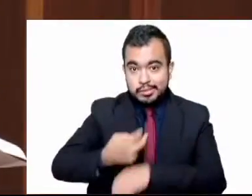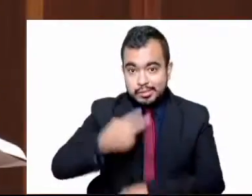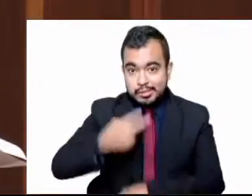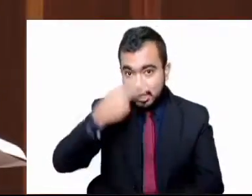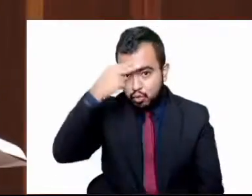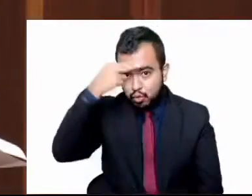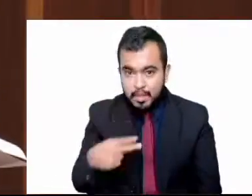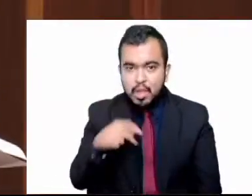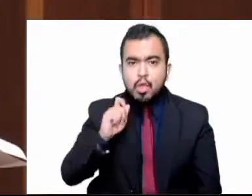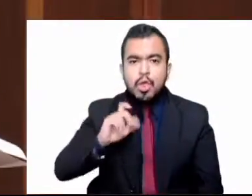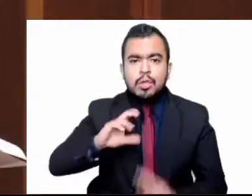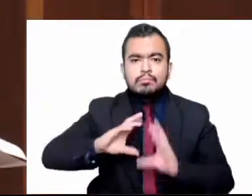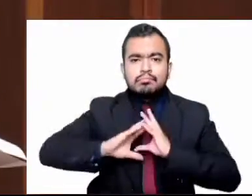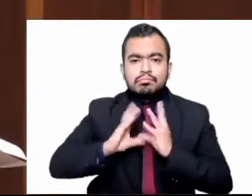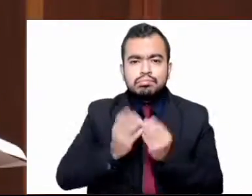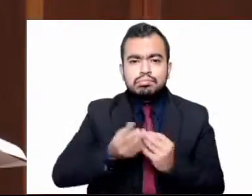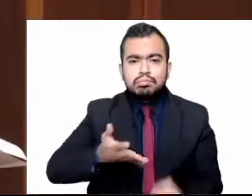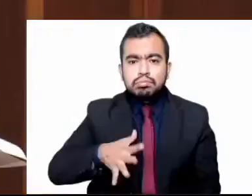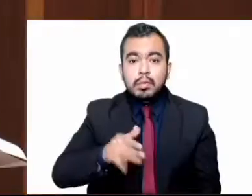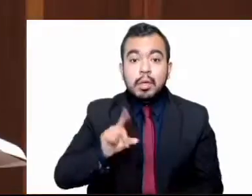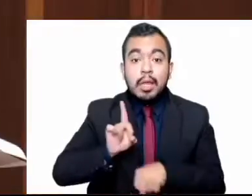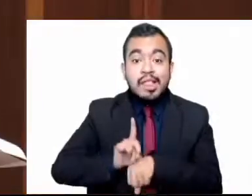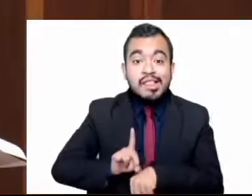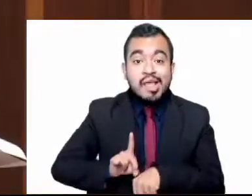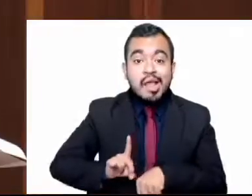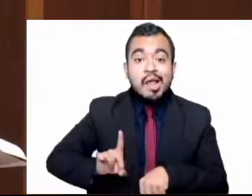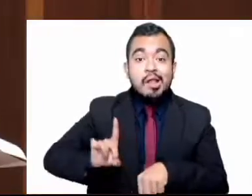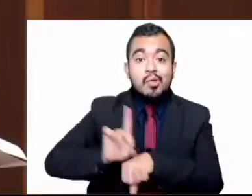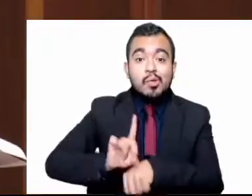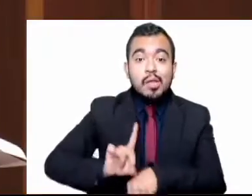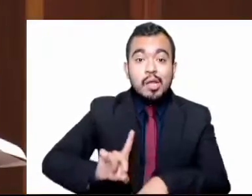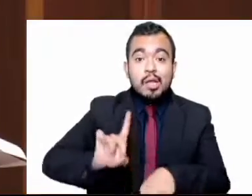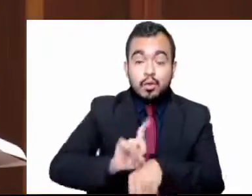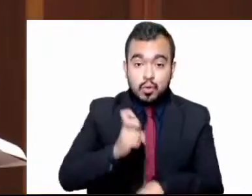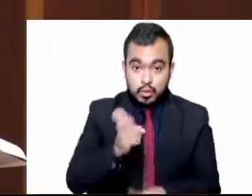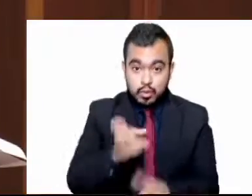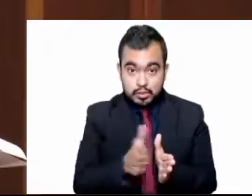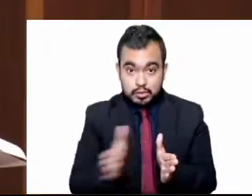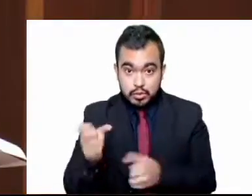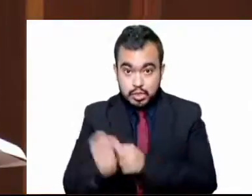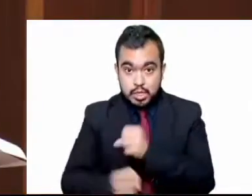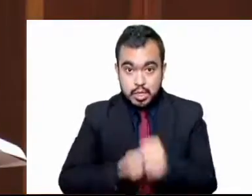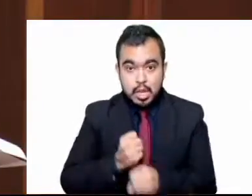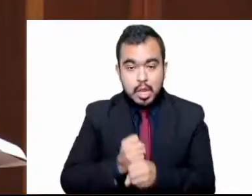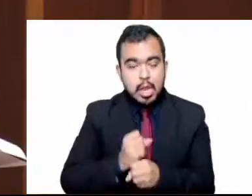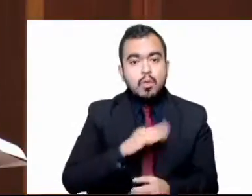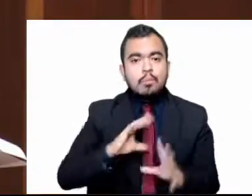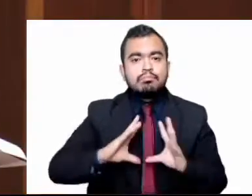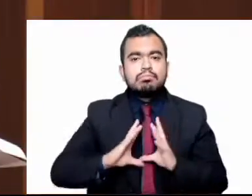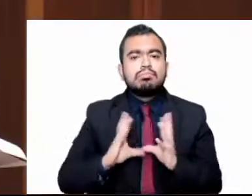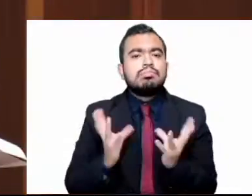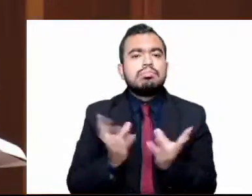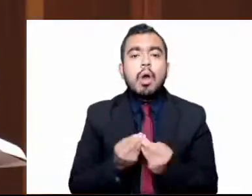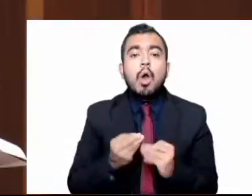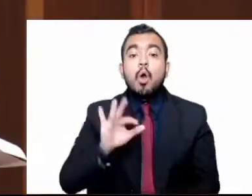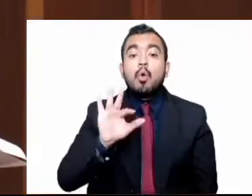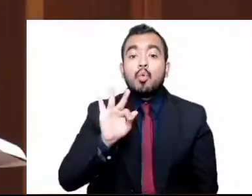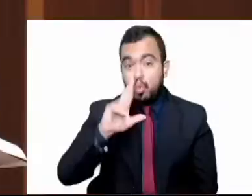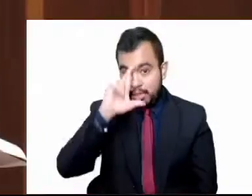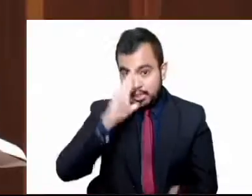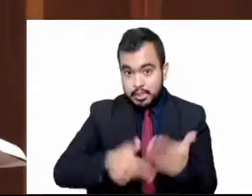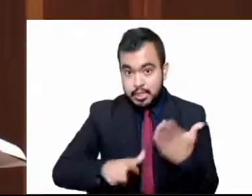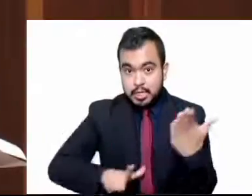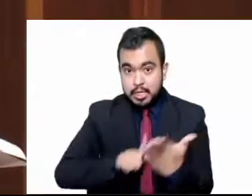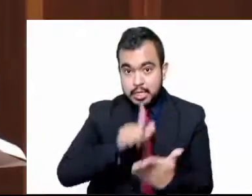aproximadamente que por cada día transcurrido durante el año en comento se cometieron un promedio de 40 delitos por razones de